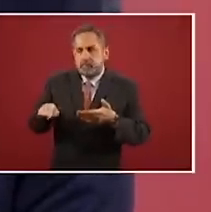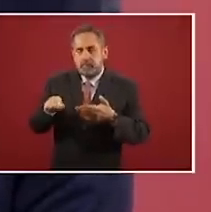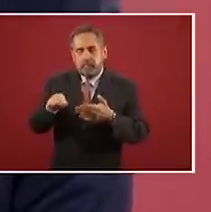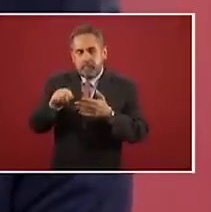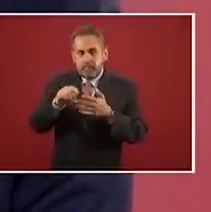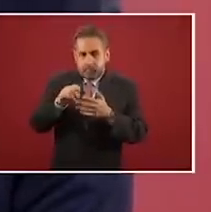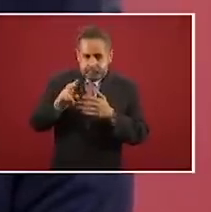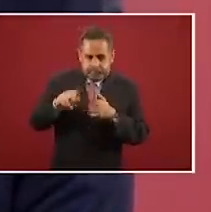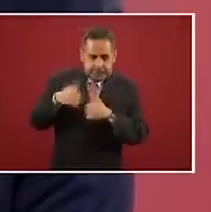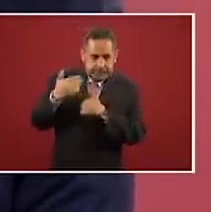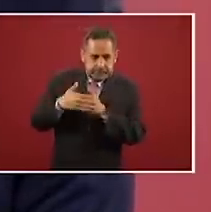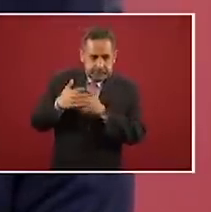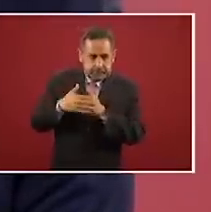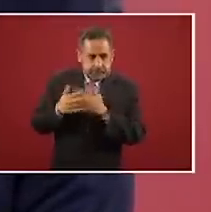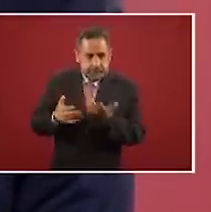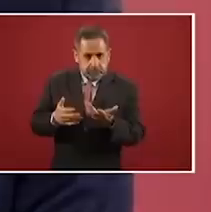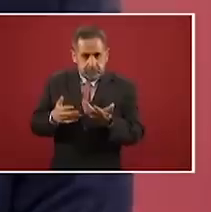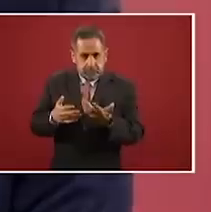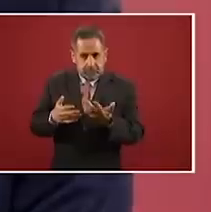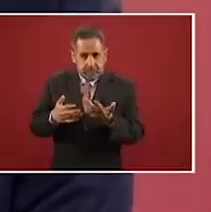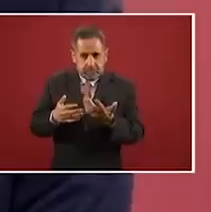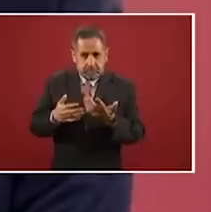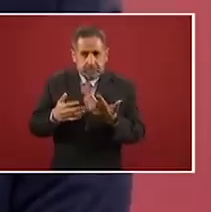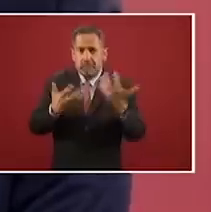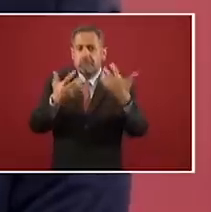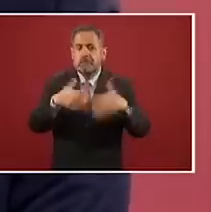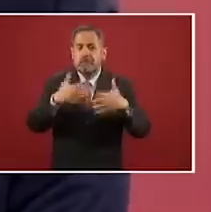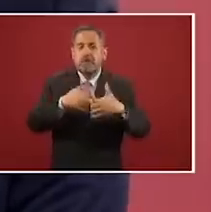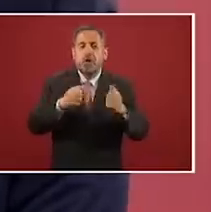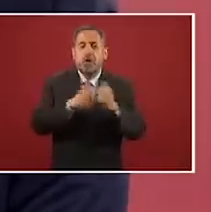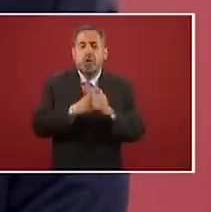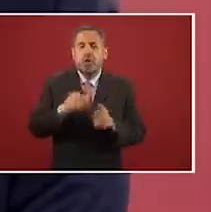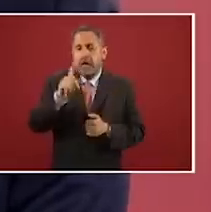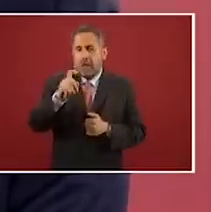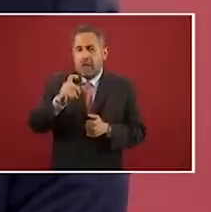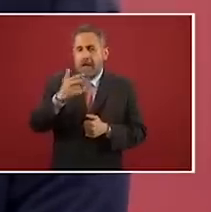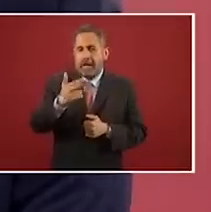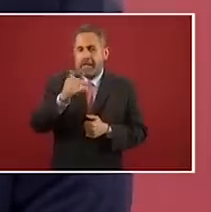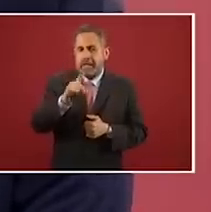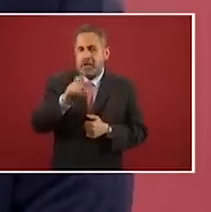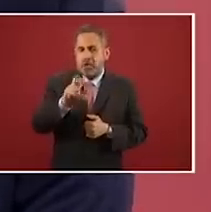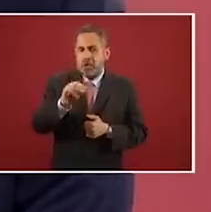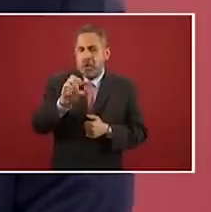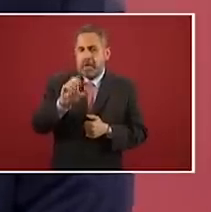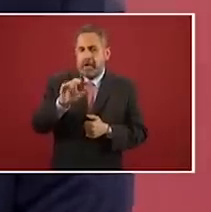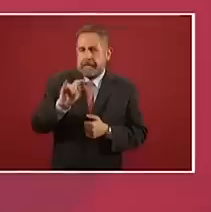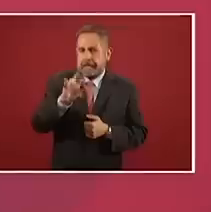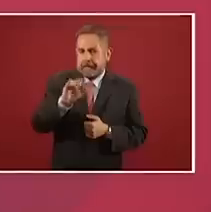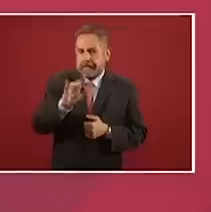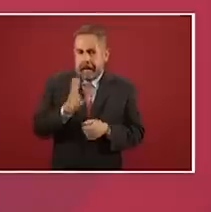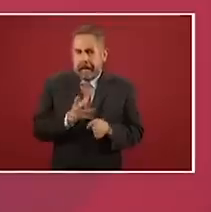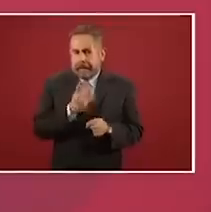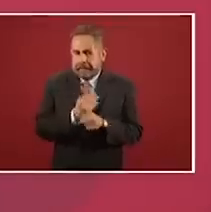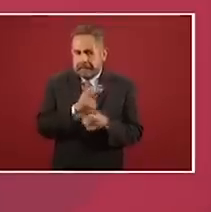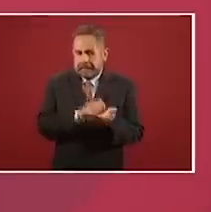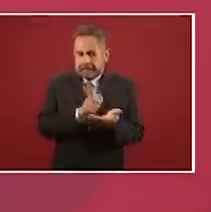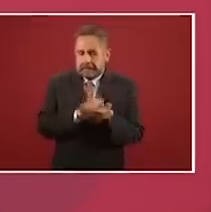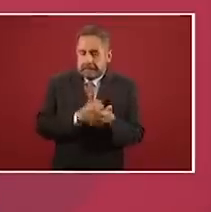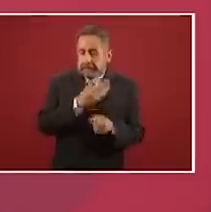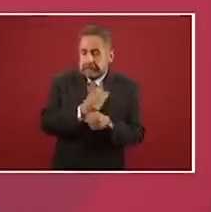rehabilitar todas las hidroeléctricas. Y esa es la energía